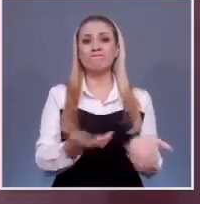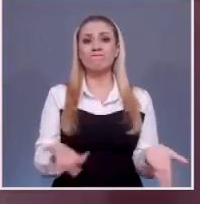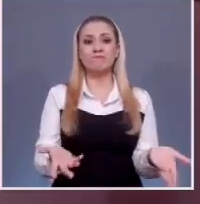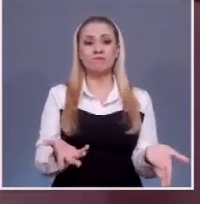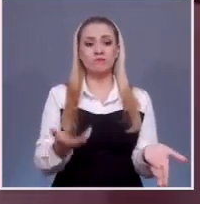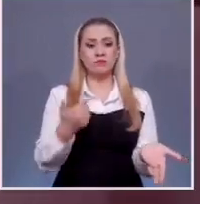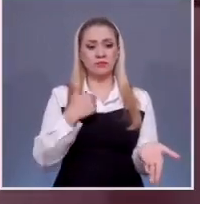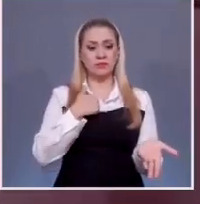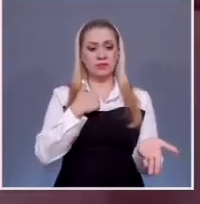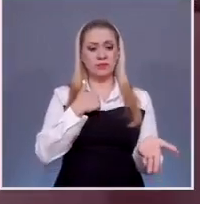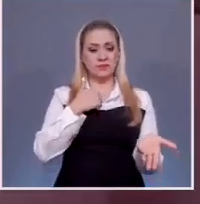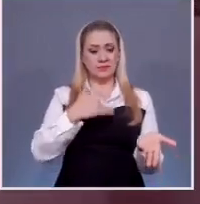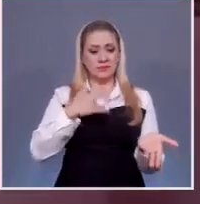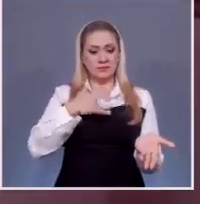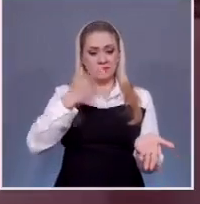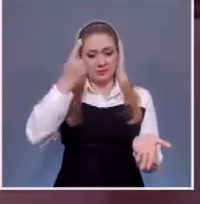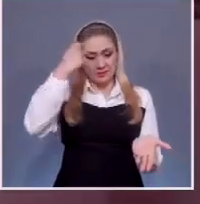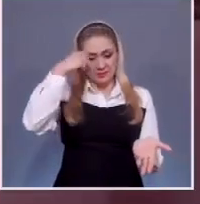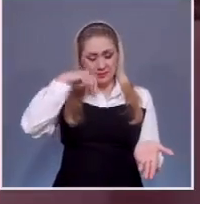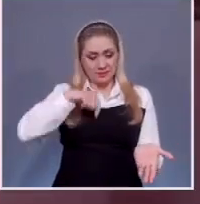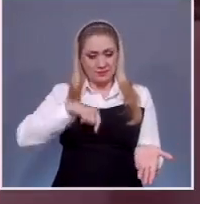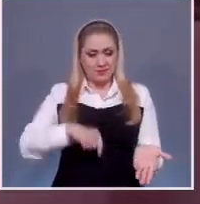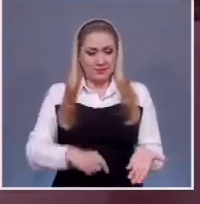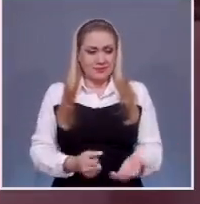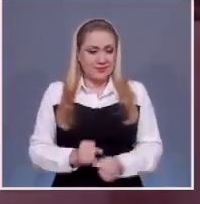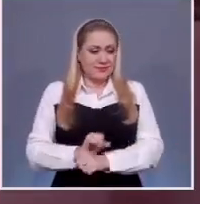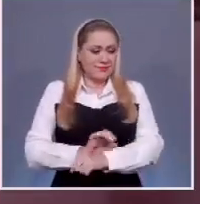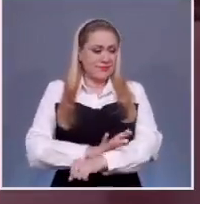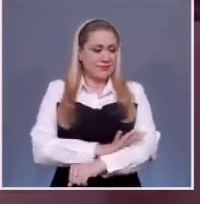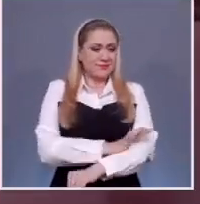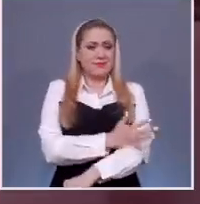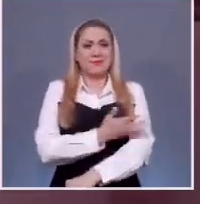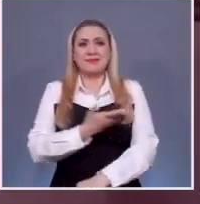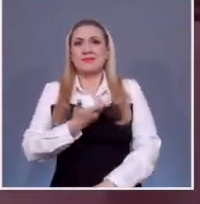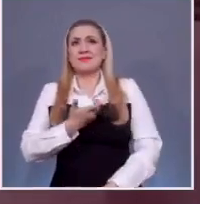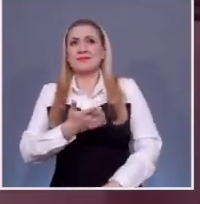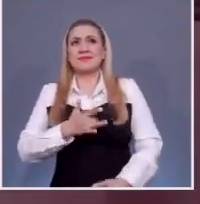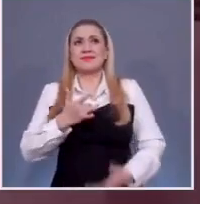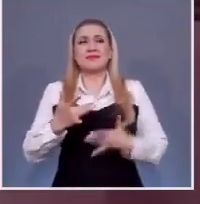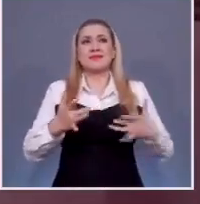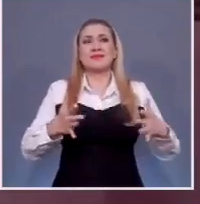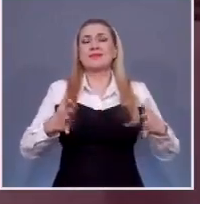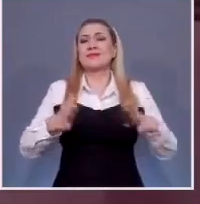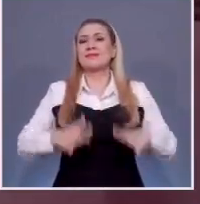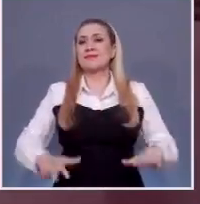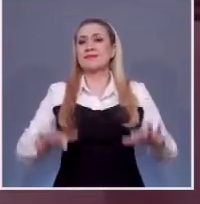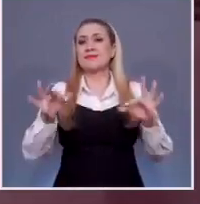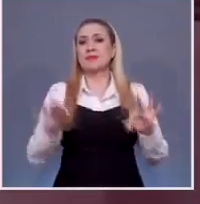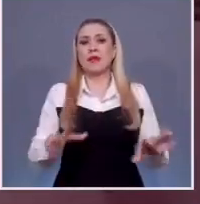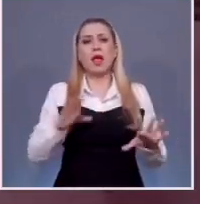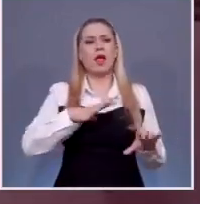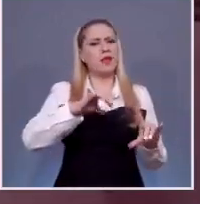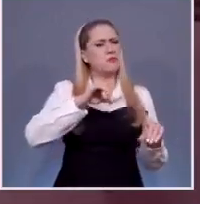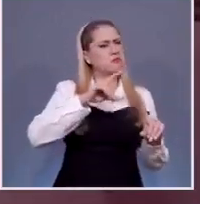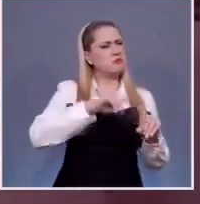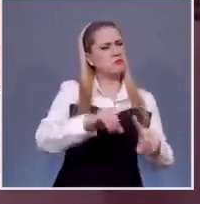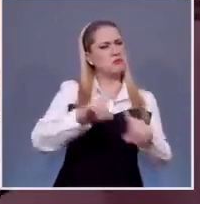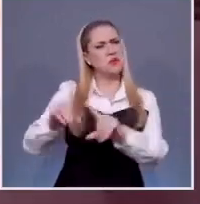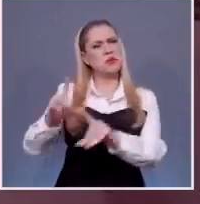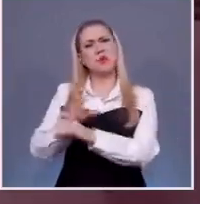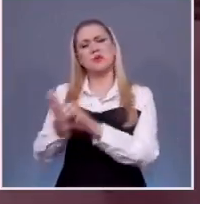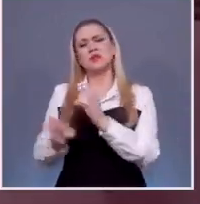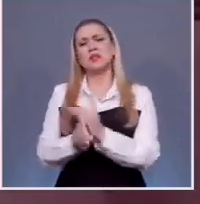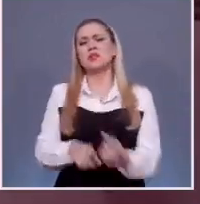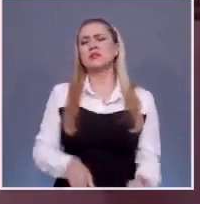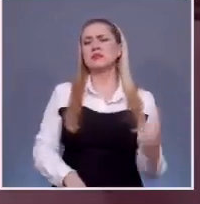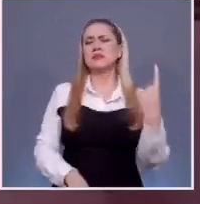el tema, por eso dicen que este fenómeno de la violencia es multicausal. Hay varios fenómenos que se cruzan, uno de ellos es la